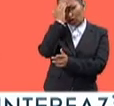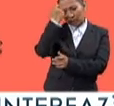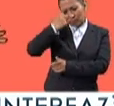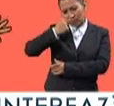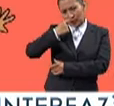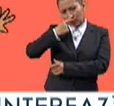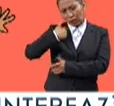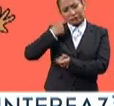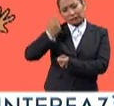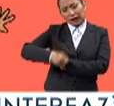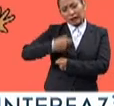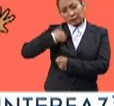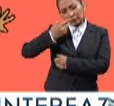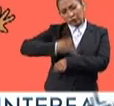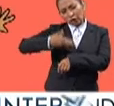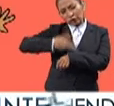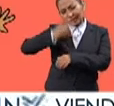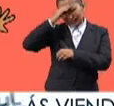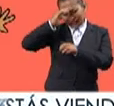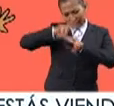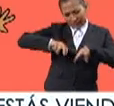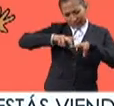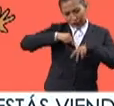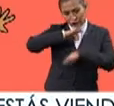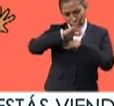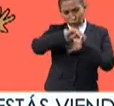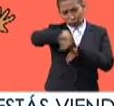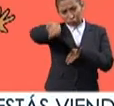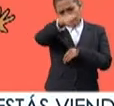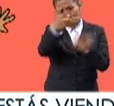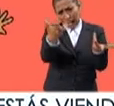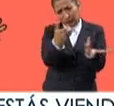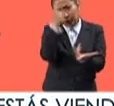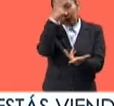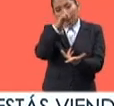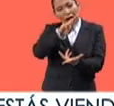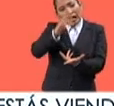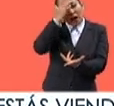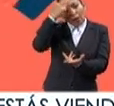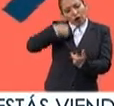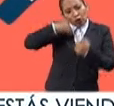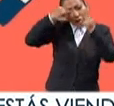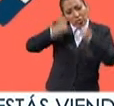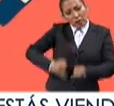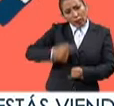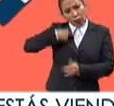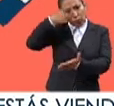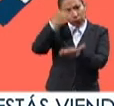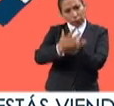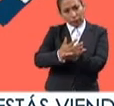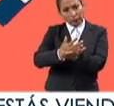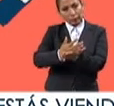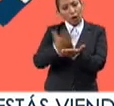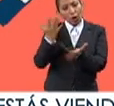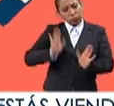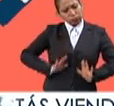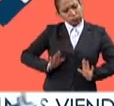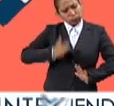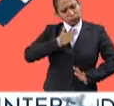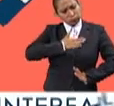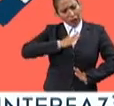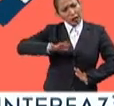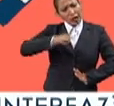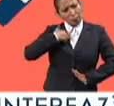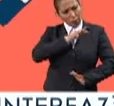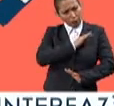se trata del proceso de reflexión que todos podemos realizar para reconocernos como individuos únicos con cualidades y